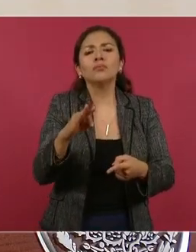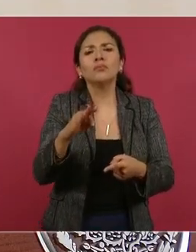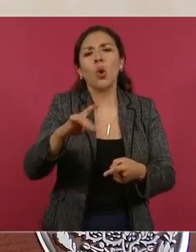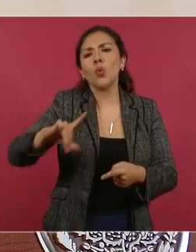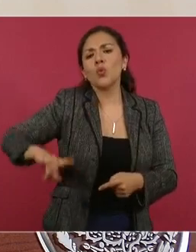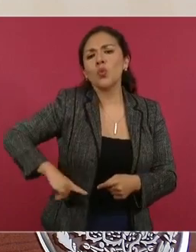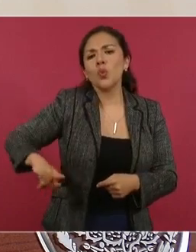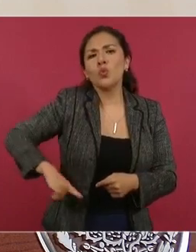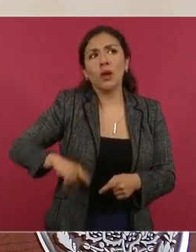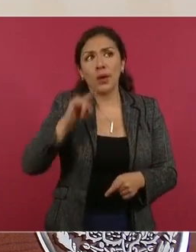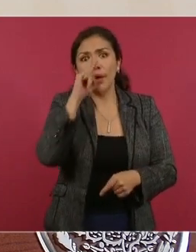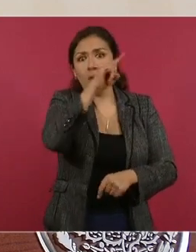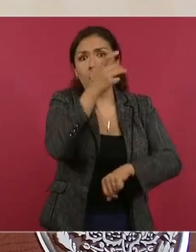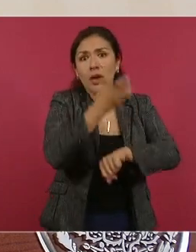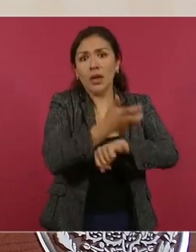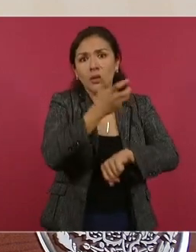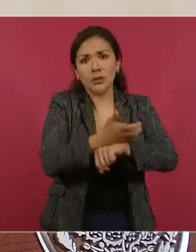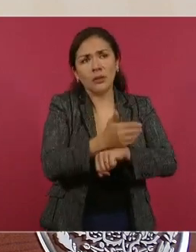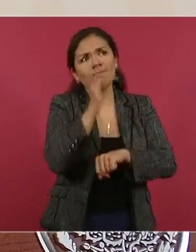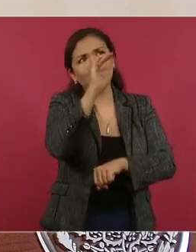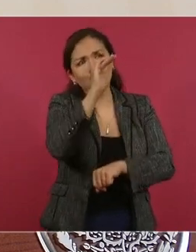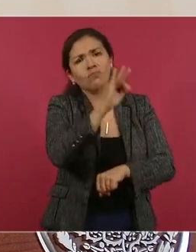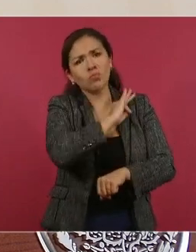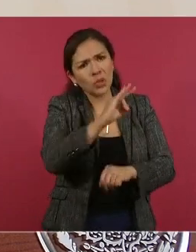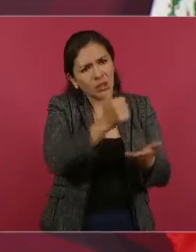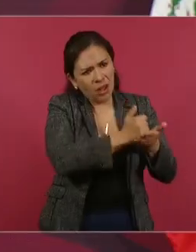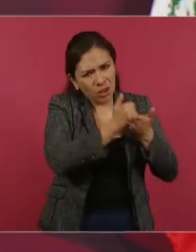del gobierno de Estados Unidos,